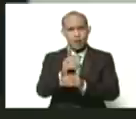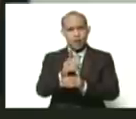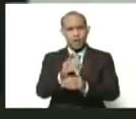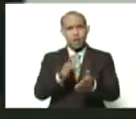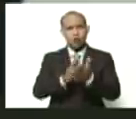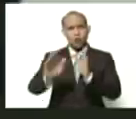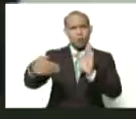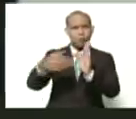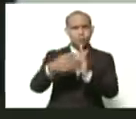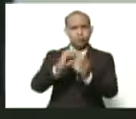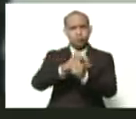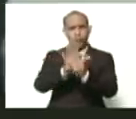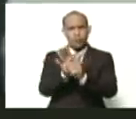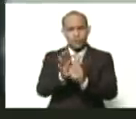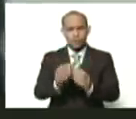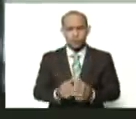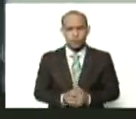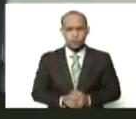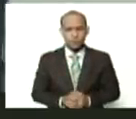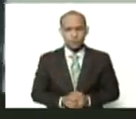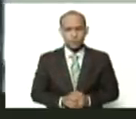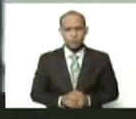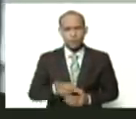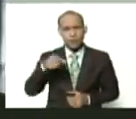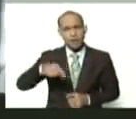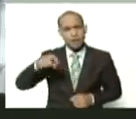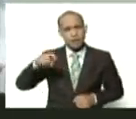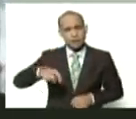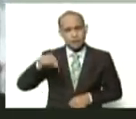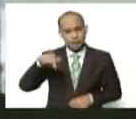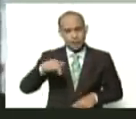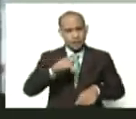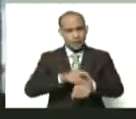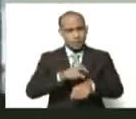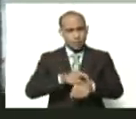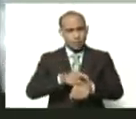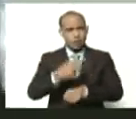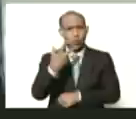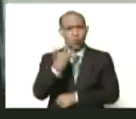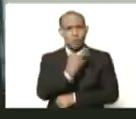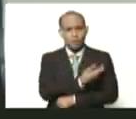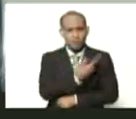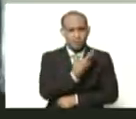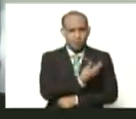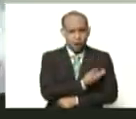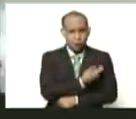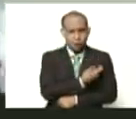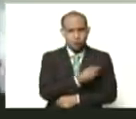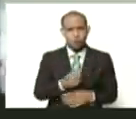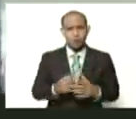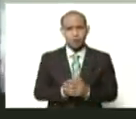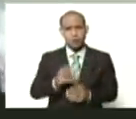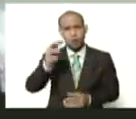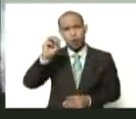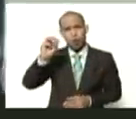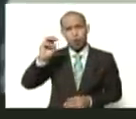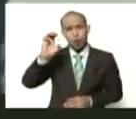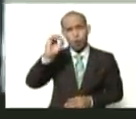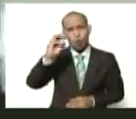y disminuir esa tasa de infección. En este momento, las vacunas que están aprobadas por la Organización Mundial de la Salud están